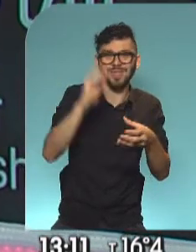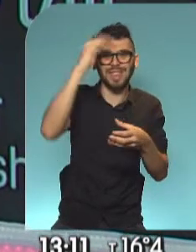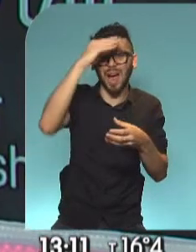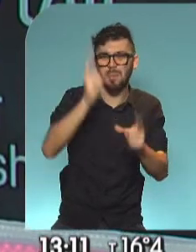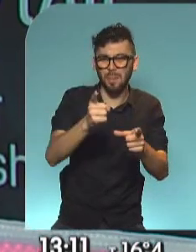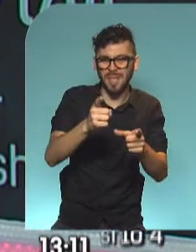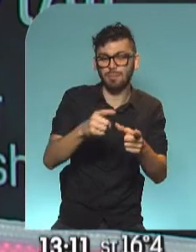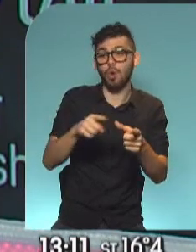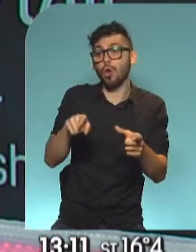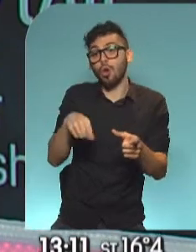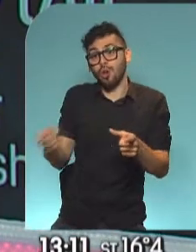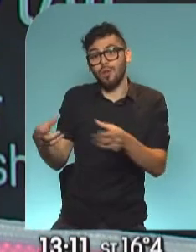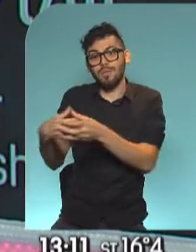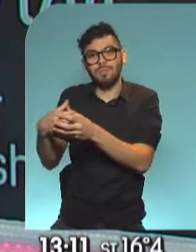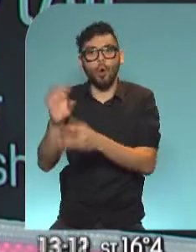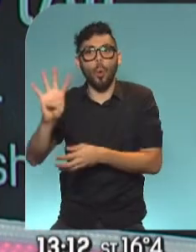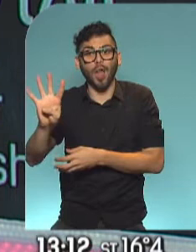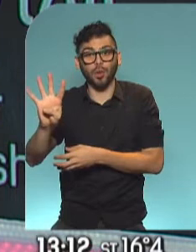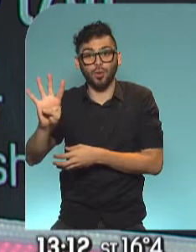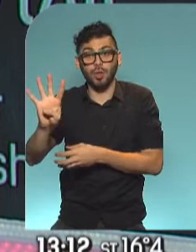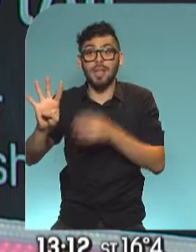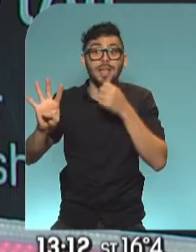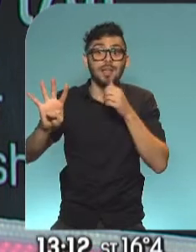sería una supermayoría